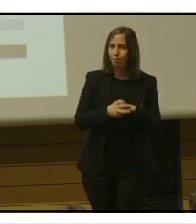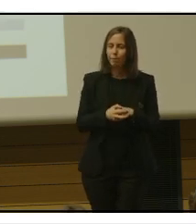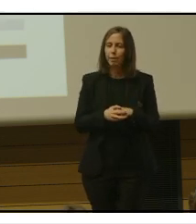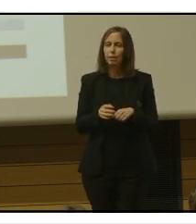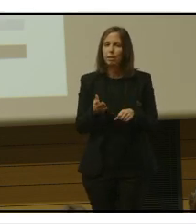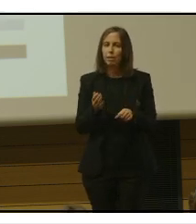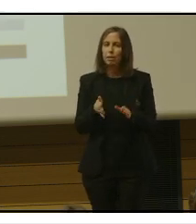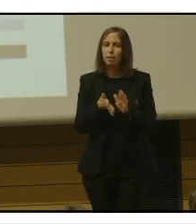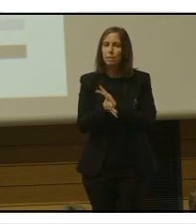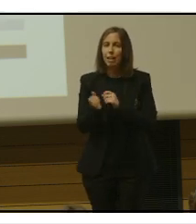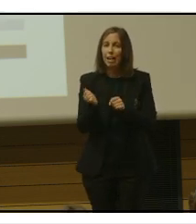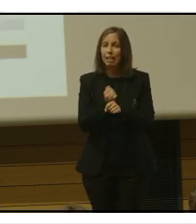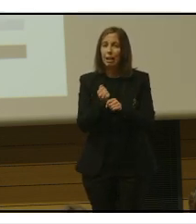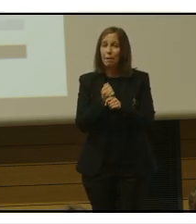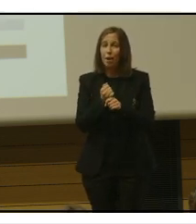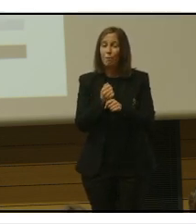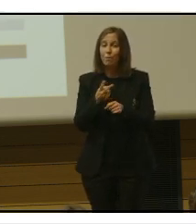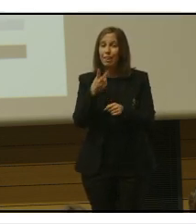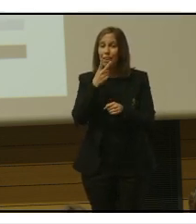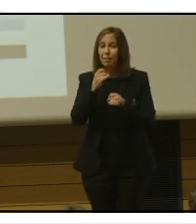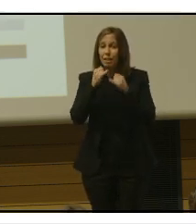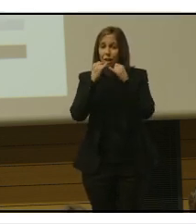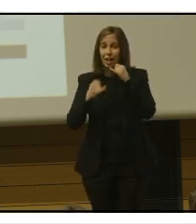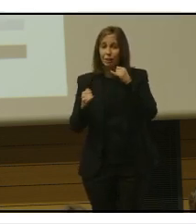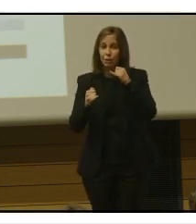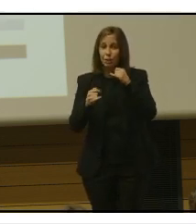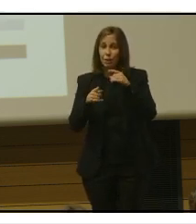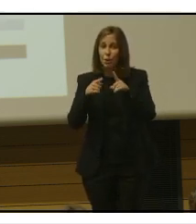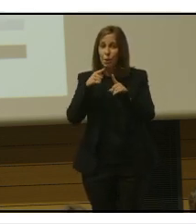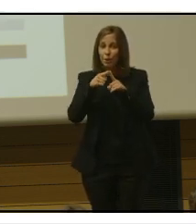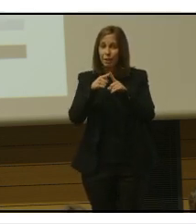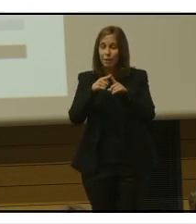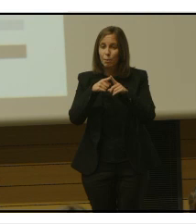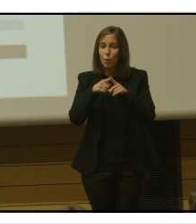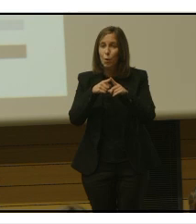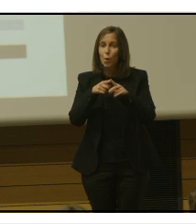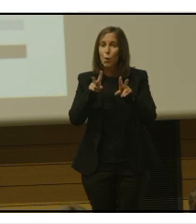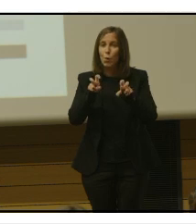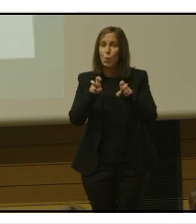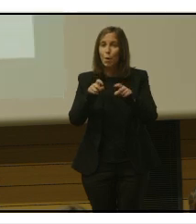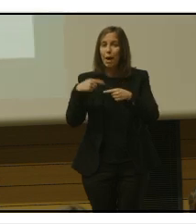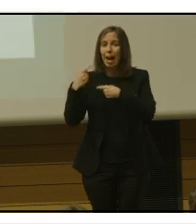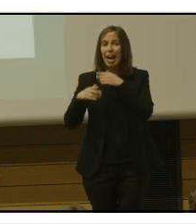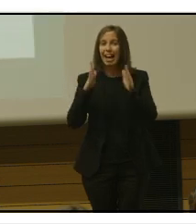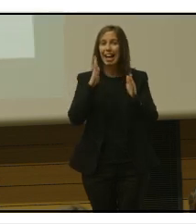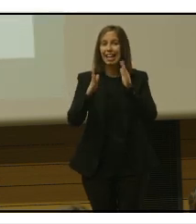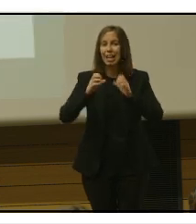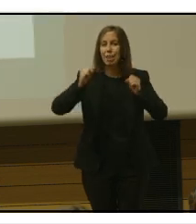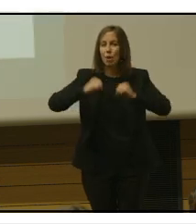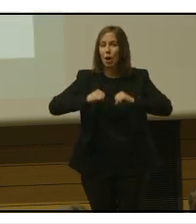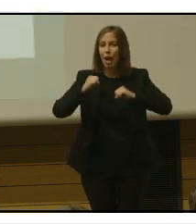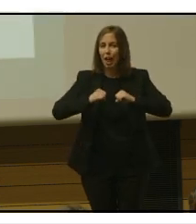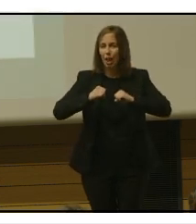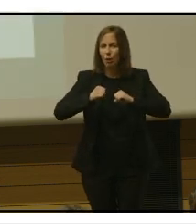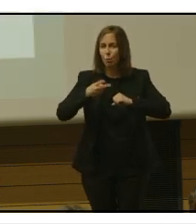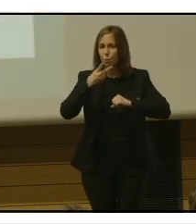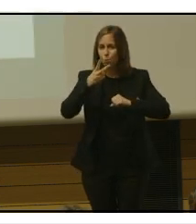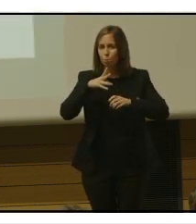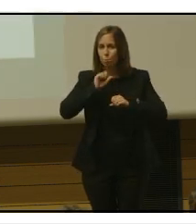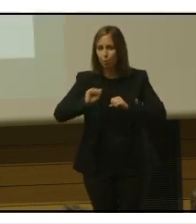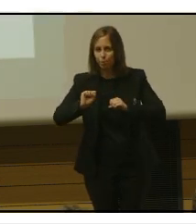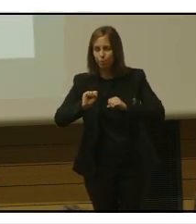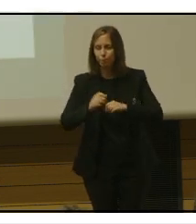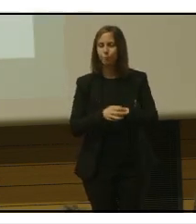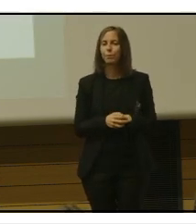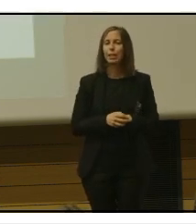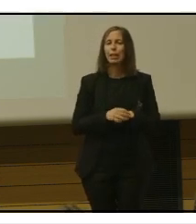pues en los cigarrillos electrónicos para que generemos esta nueva generación de adictos. Me quedo con esto, que creo que fue